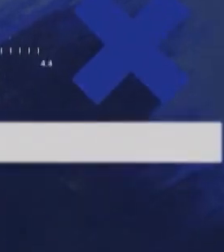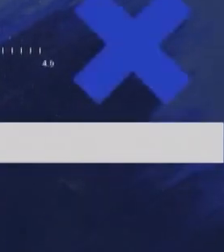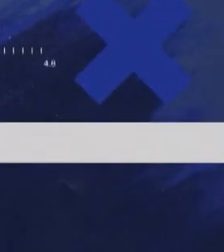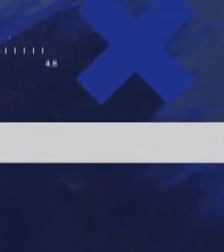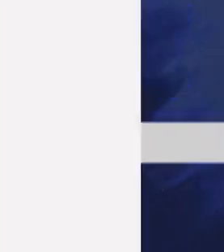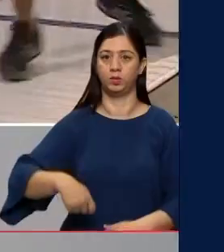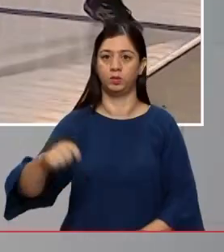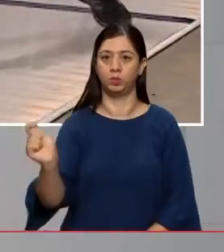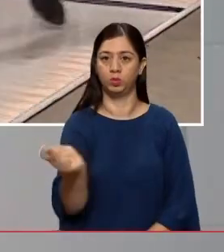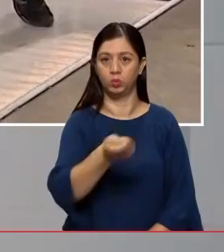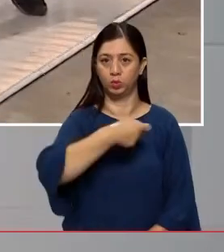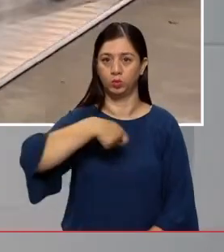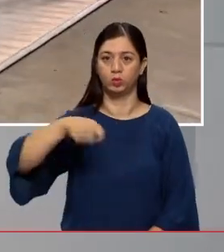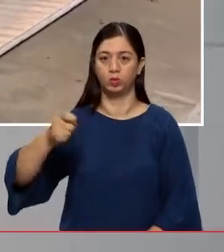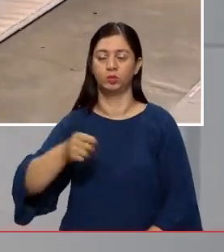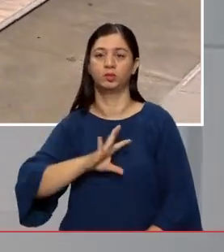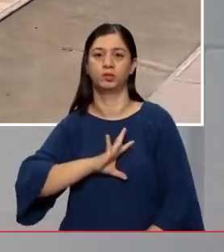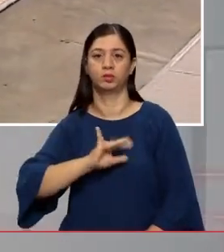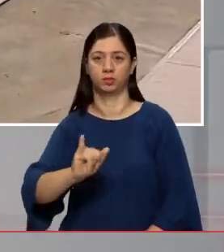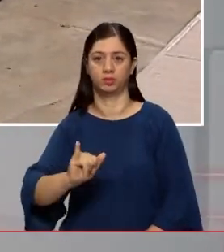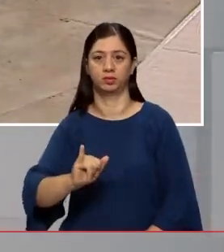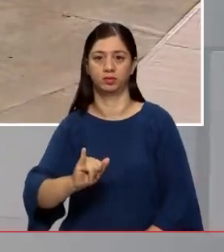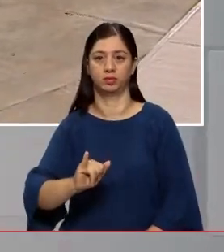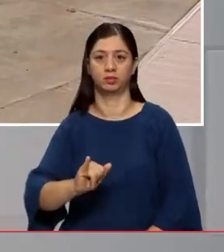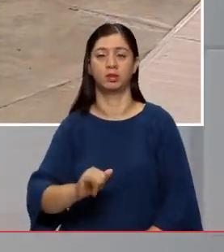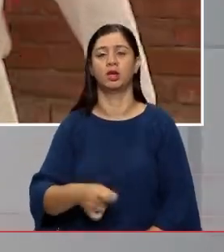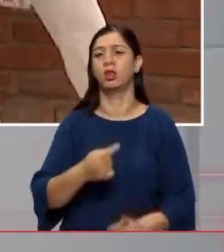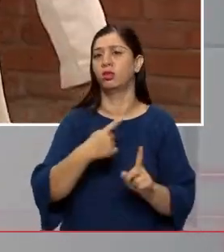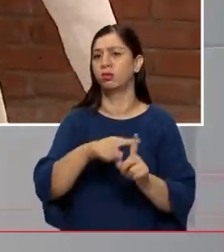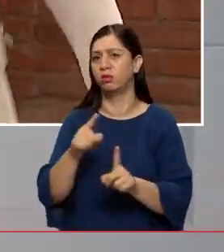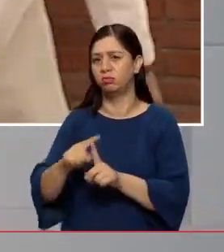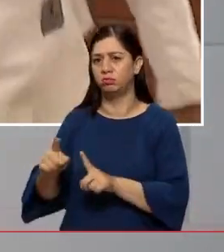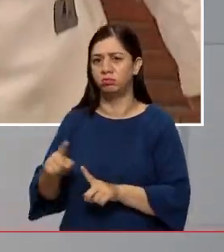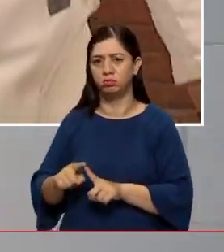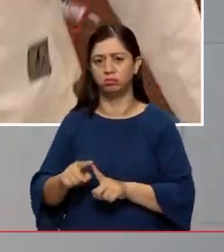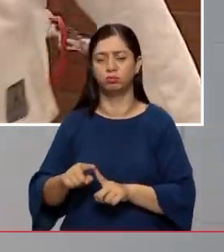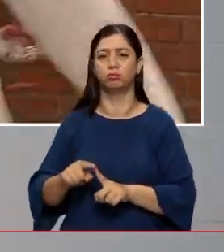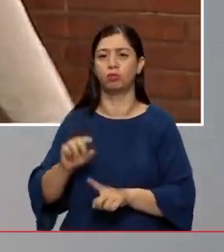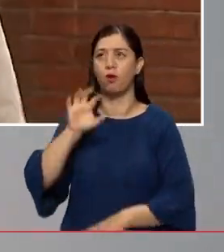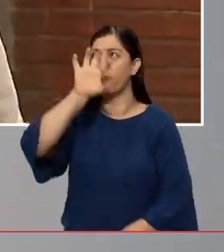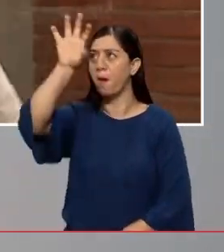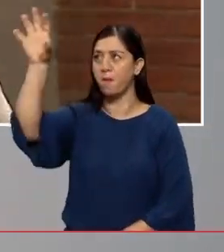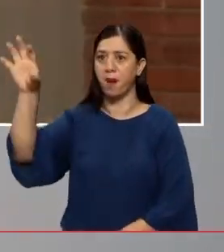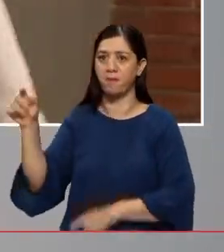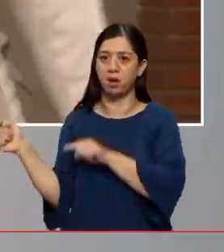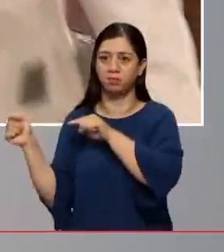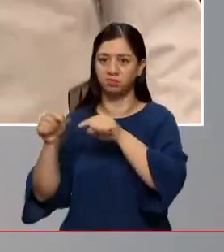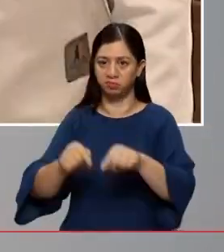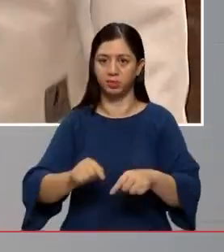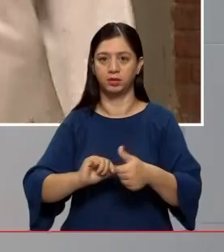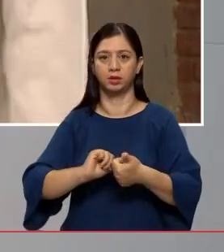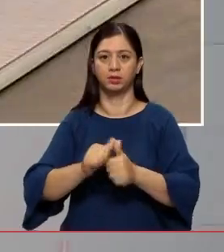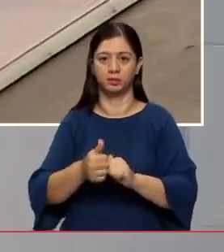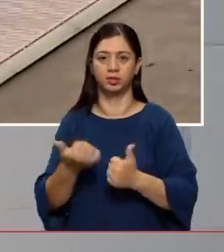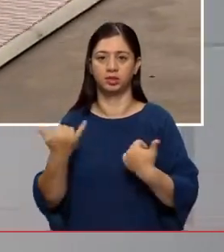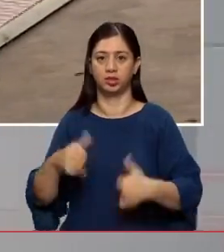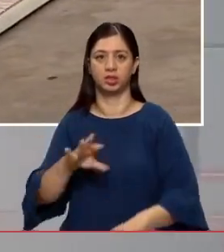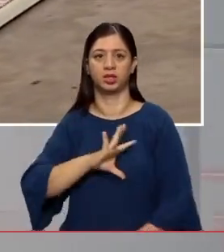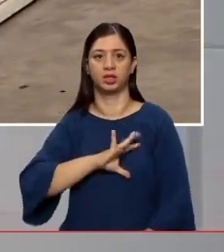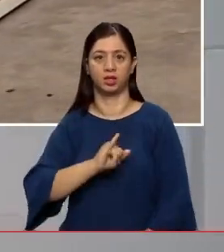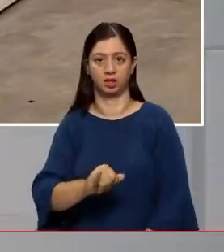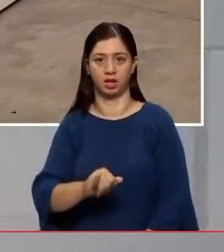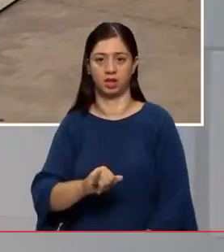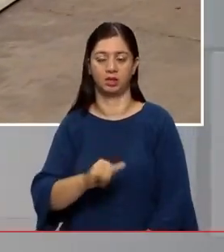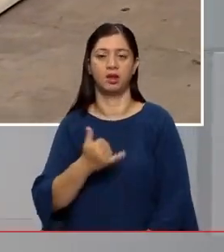Esgrima en Cali, Ciudad Deportiva. Atletas de diferentes lugares del planeta ya están instalados en nuestra capital, la